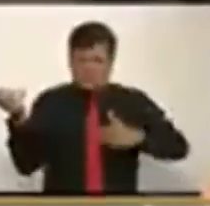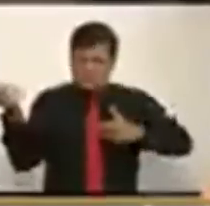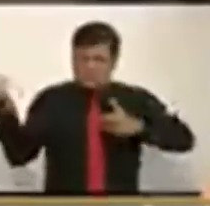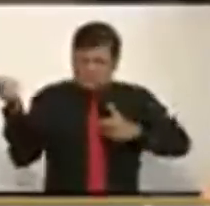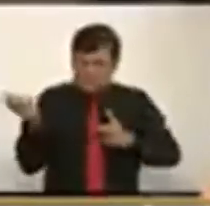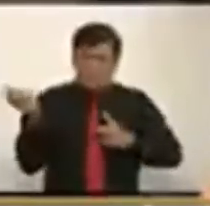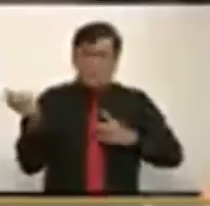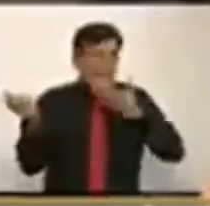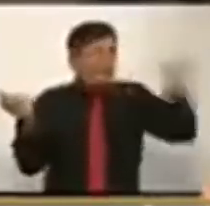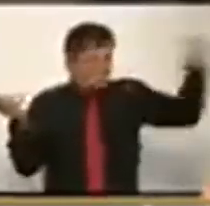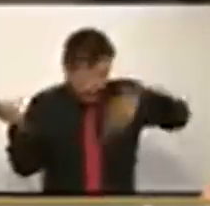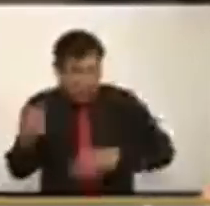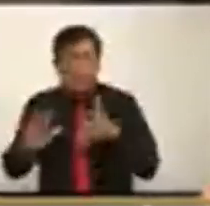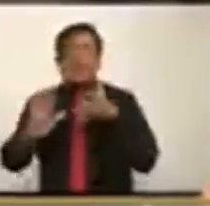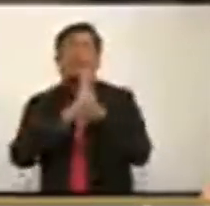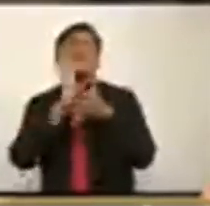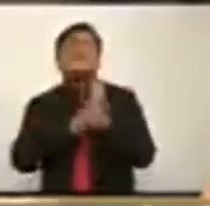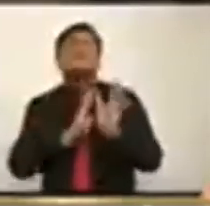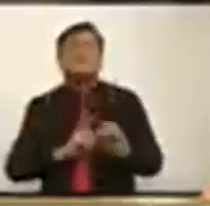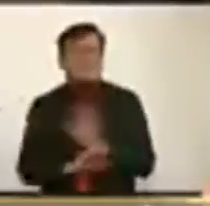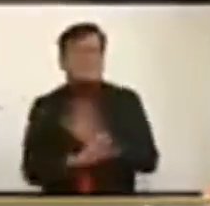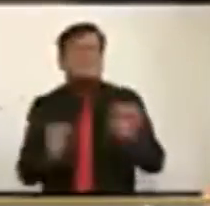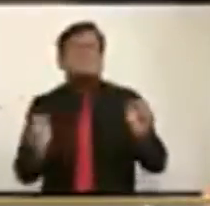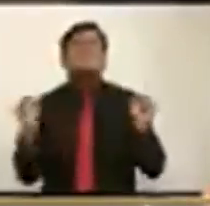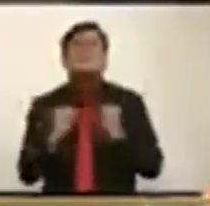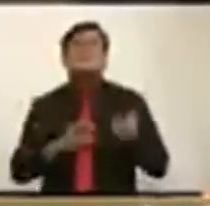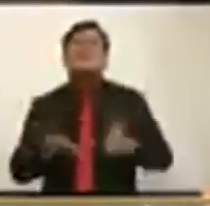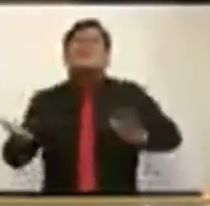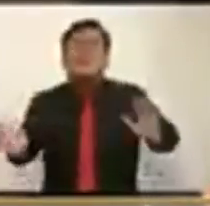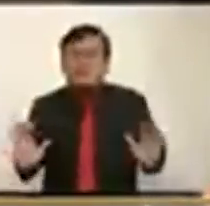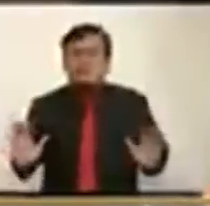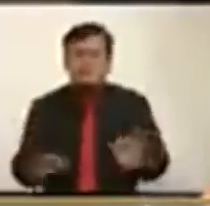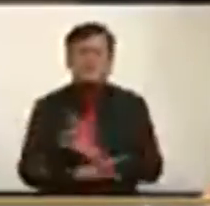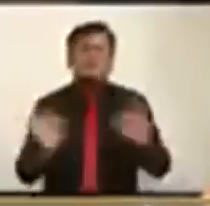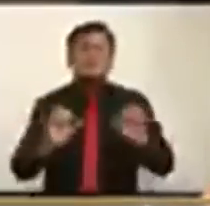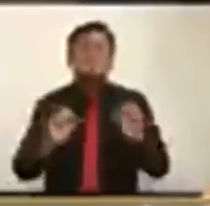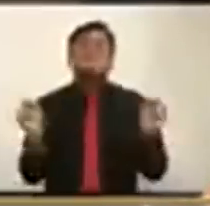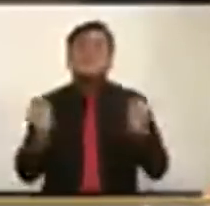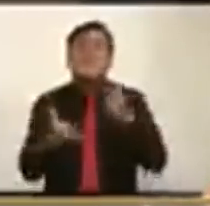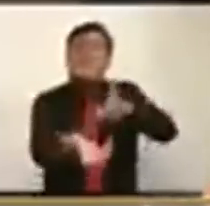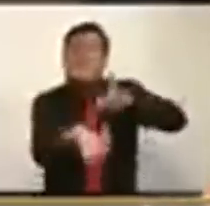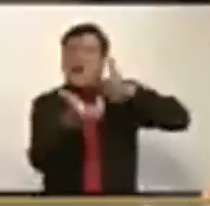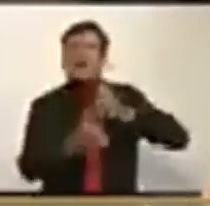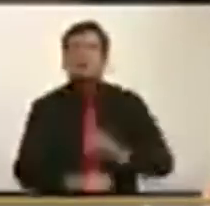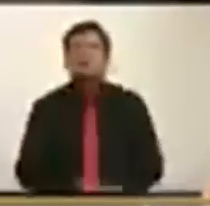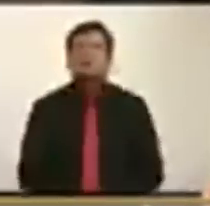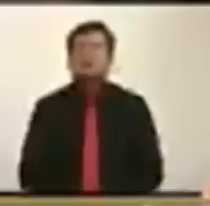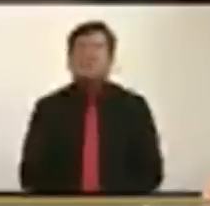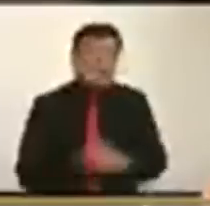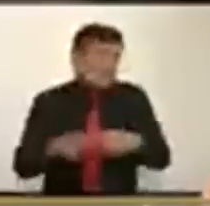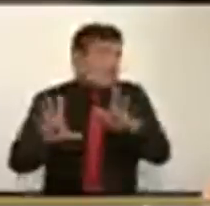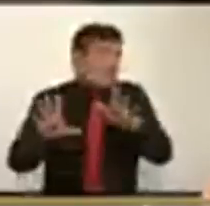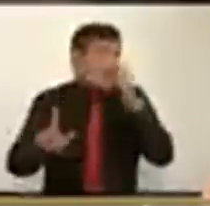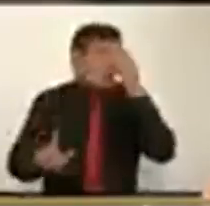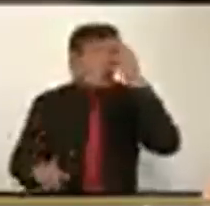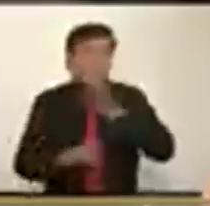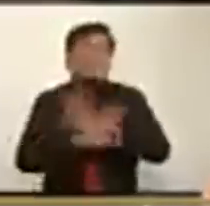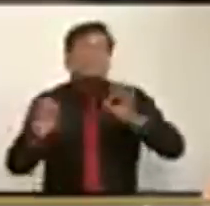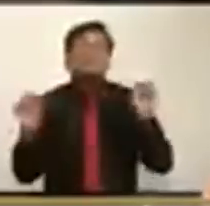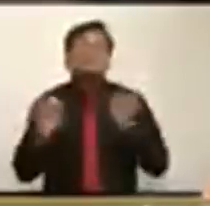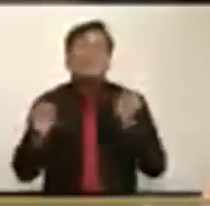Colombia sin el peligro de la muerte, sin el peligro del asesinato, sin el peligro, eso sí, de los